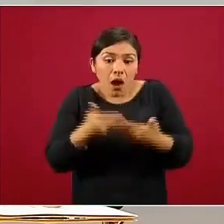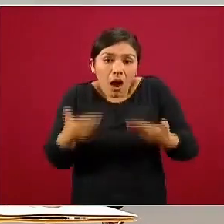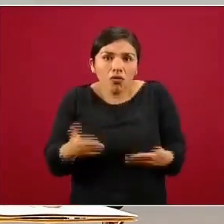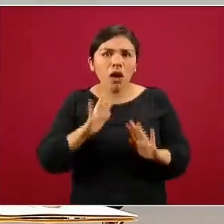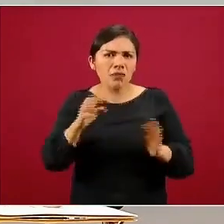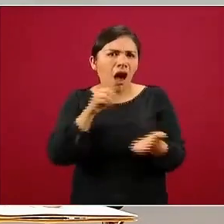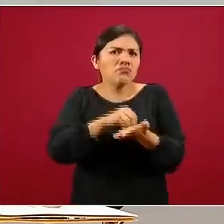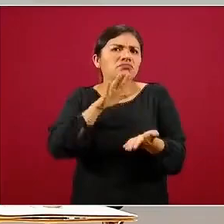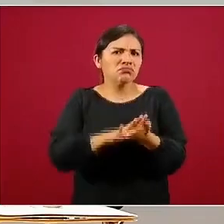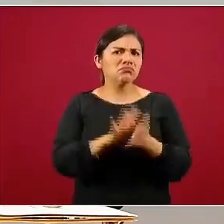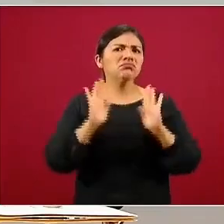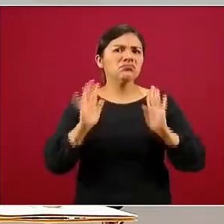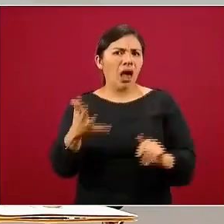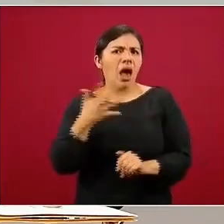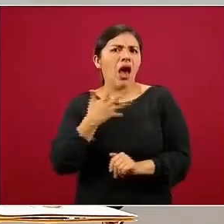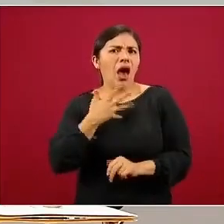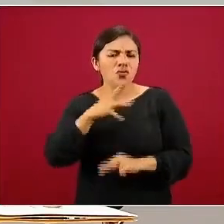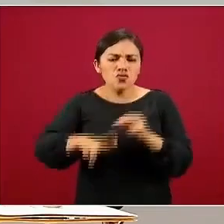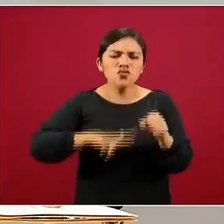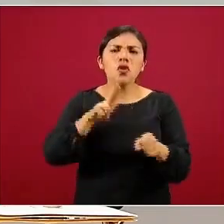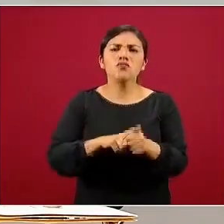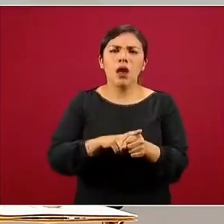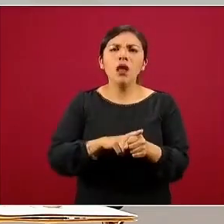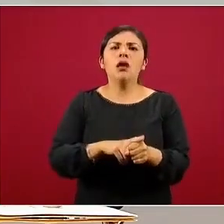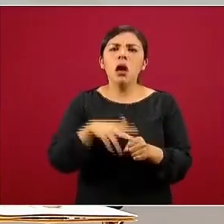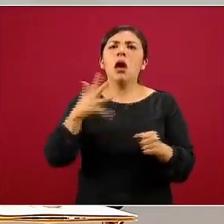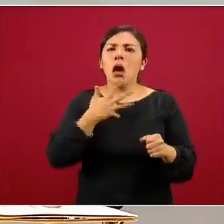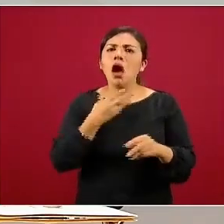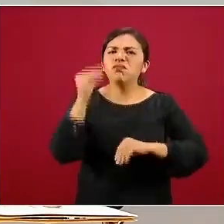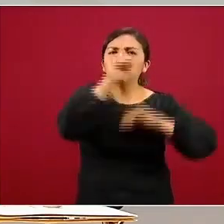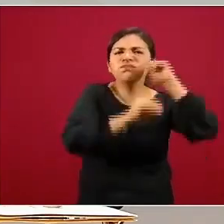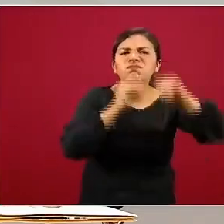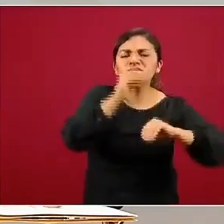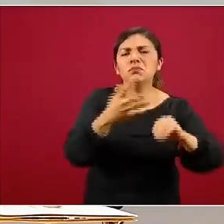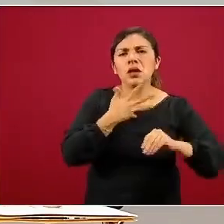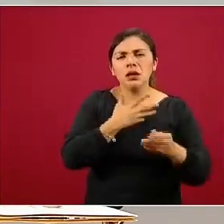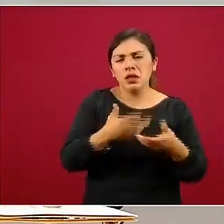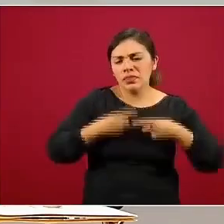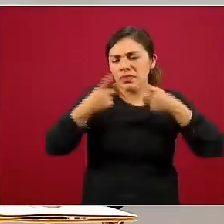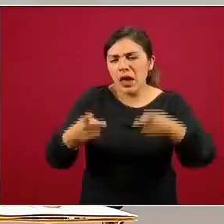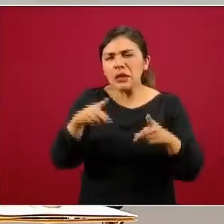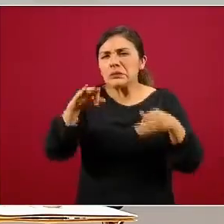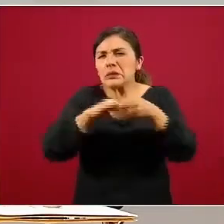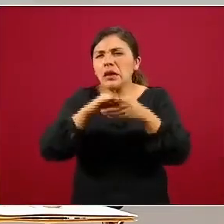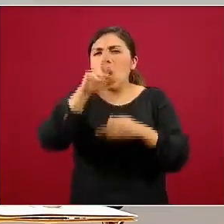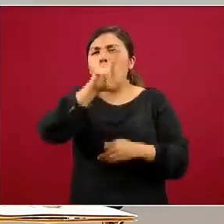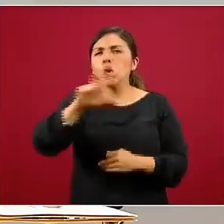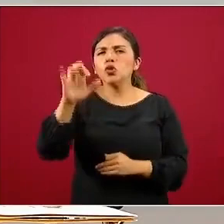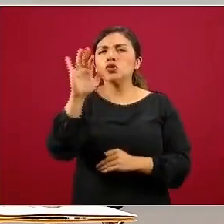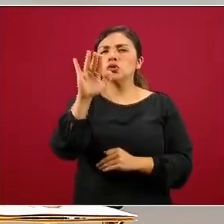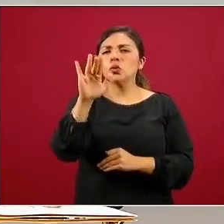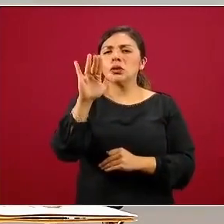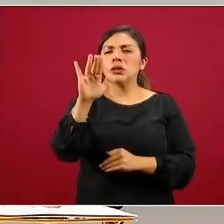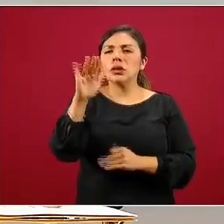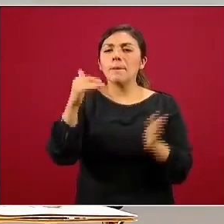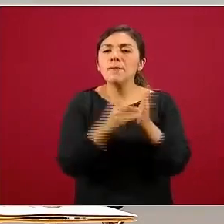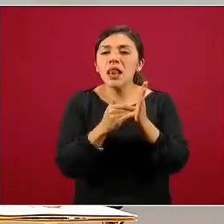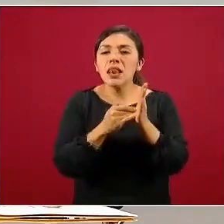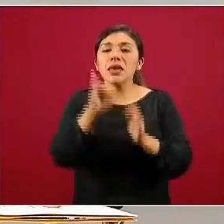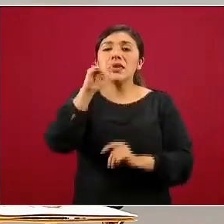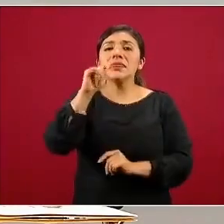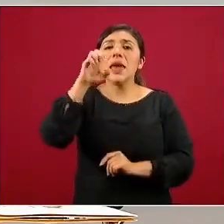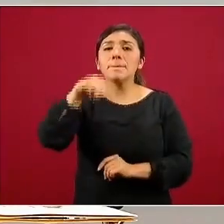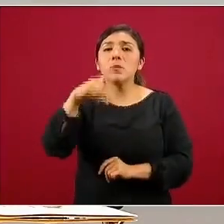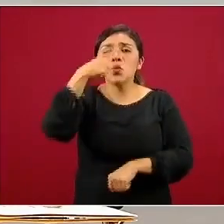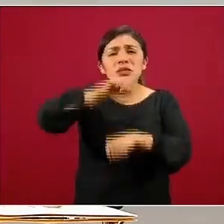hemos estabilizado y estamos ya logrando nuestra meta, que era entregar cerca de 850,000